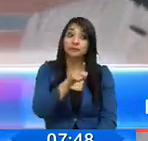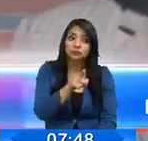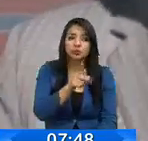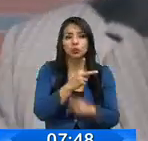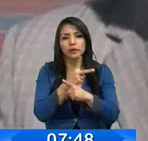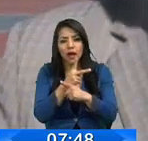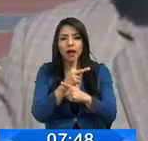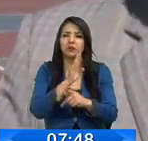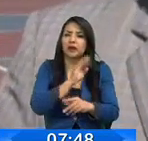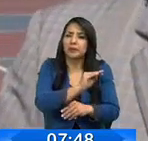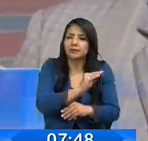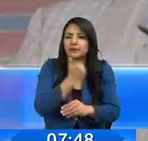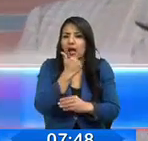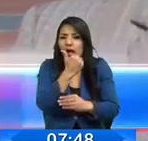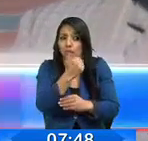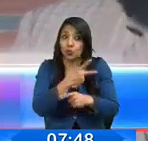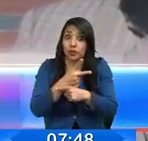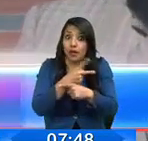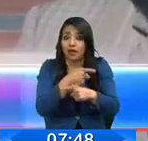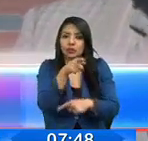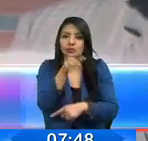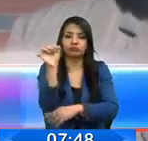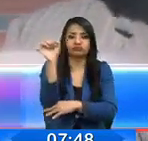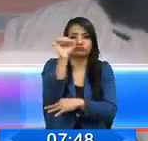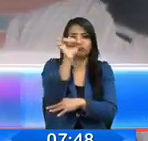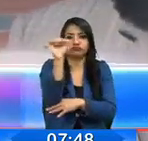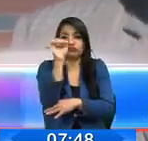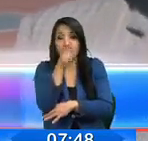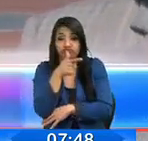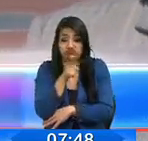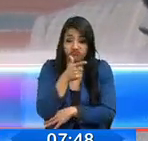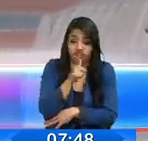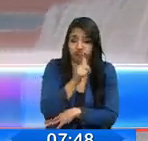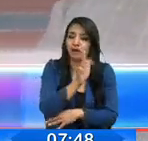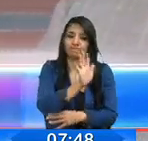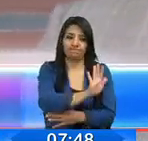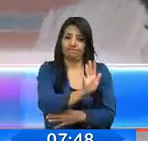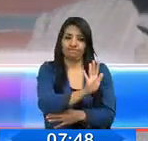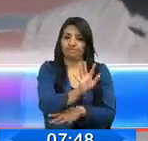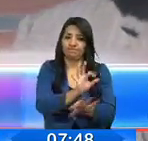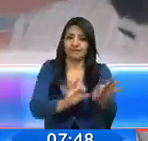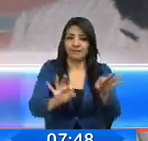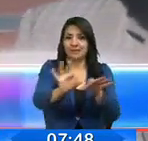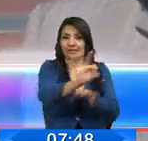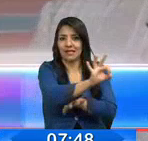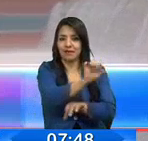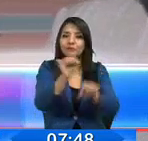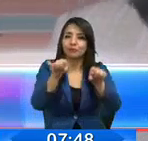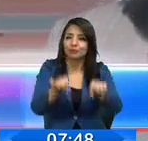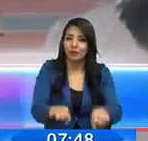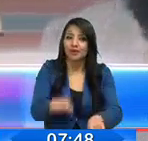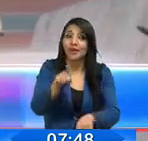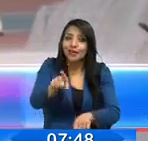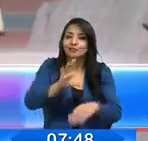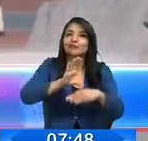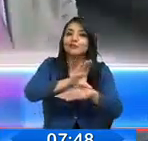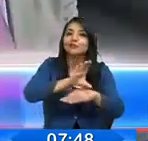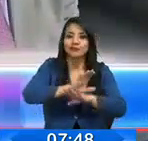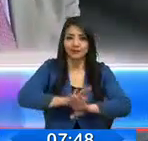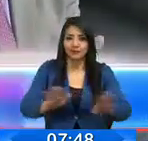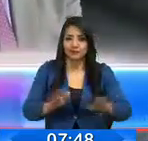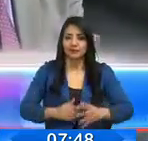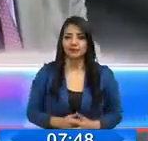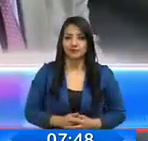capacitando, de alguna manera están evitando que los conductores en estado de embriaguez se pongan detrás del volante de un vehículo.